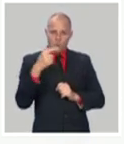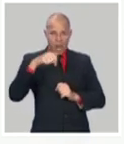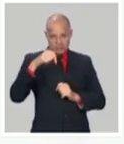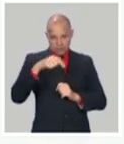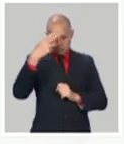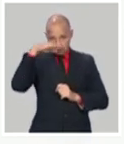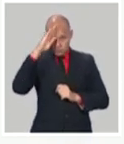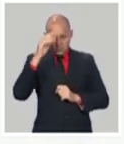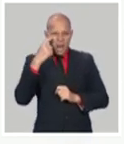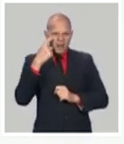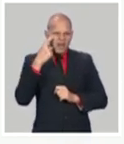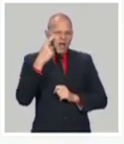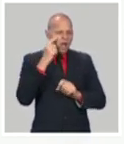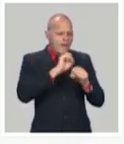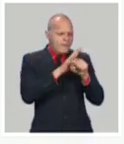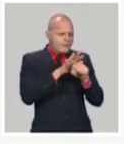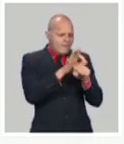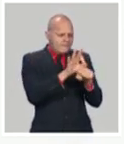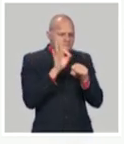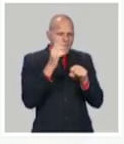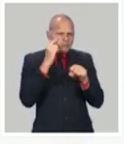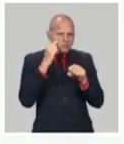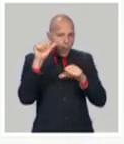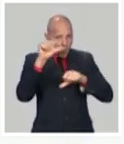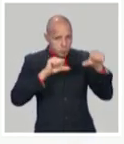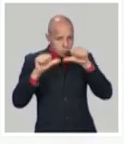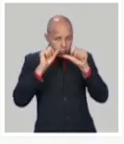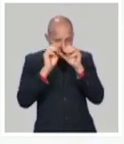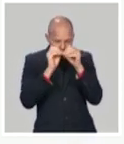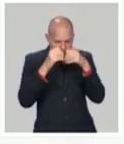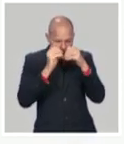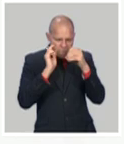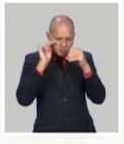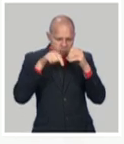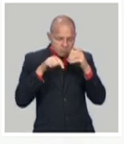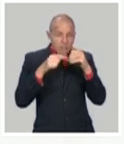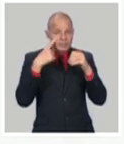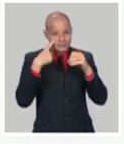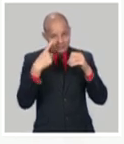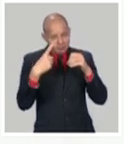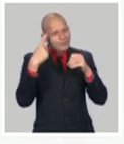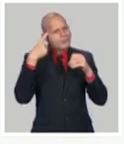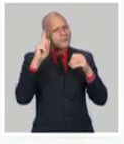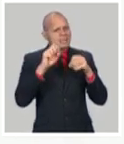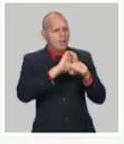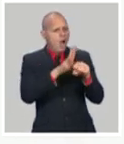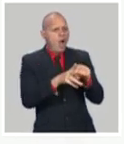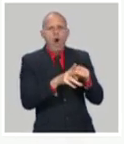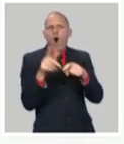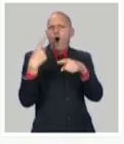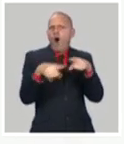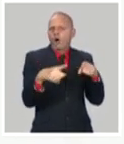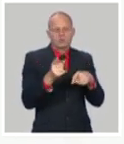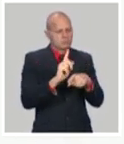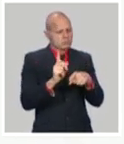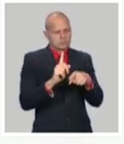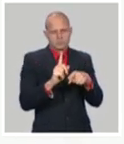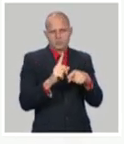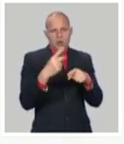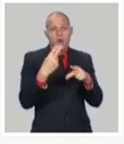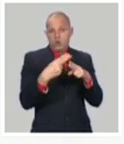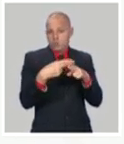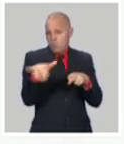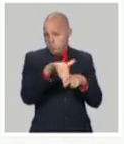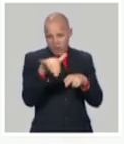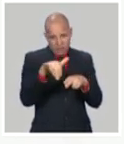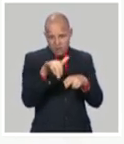ir identificando los nuevos virus que siguen siendo SARS-2. Seguimos hablando del mismo virus, pero el virus va cambiando. Y en